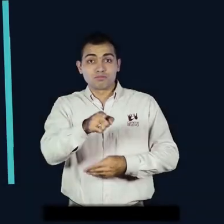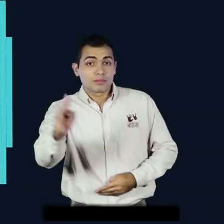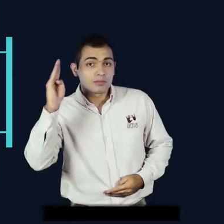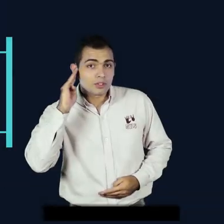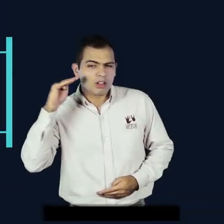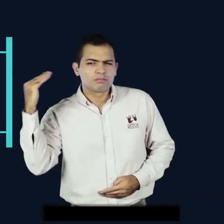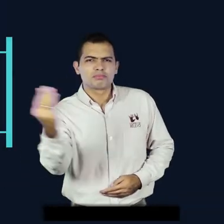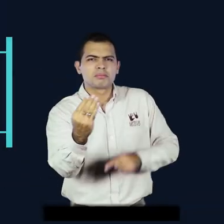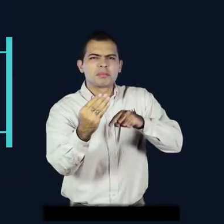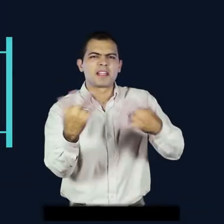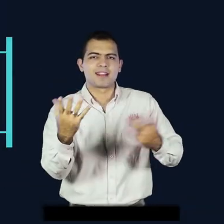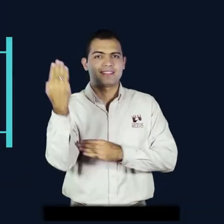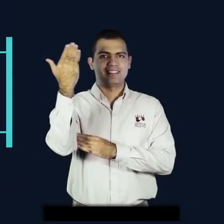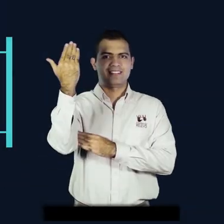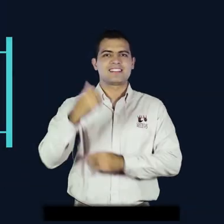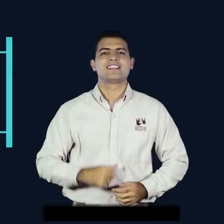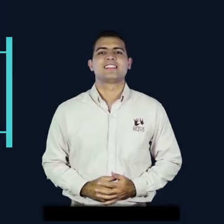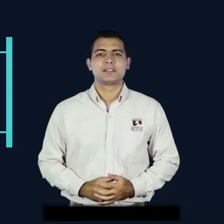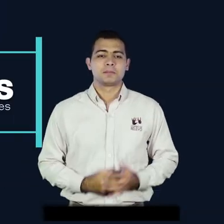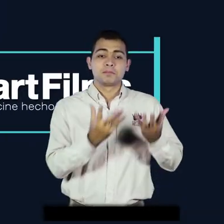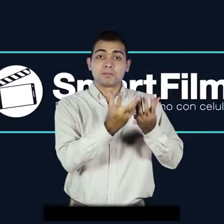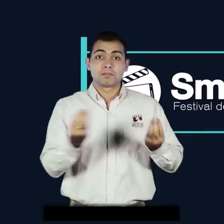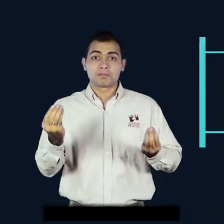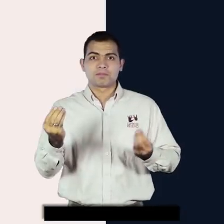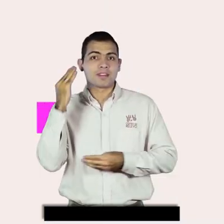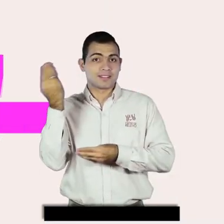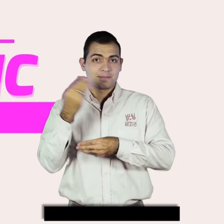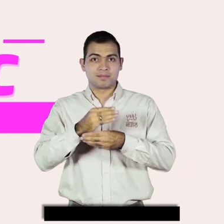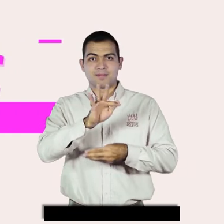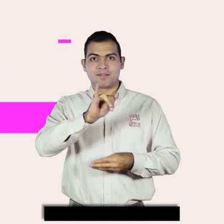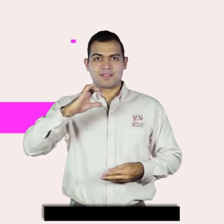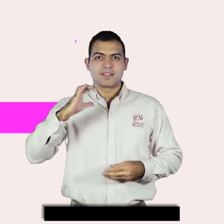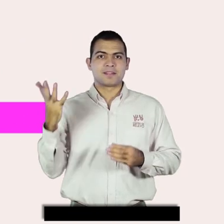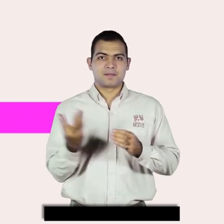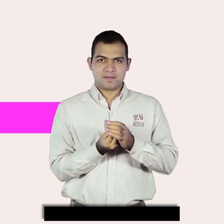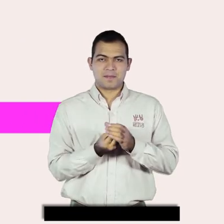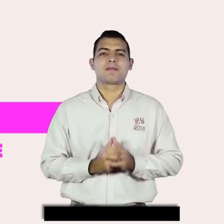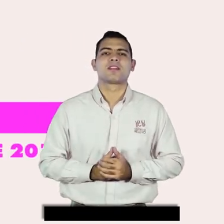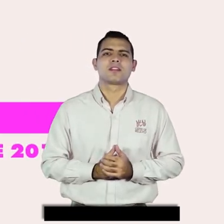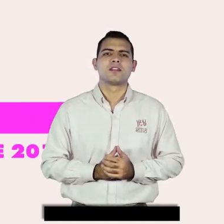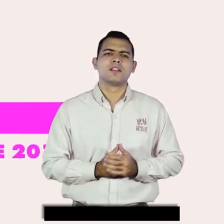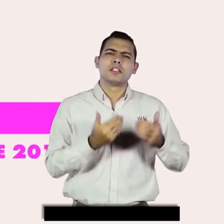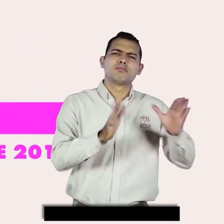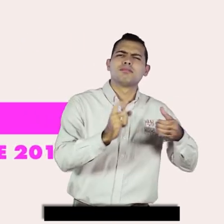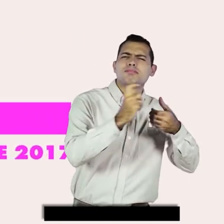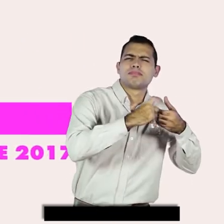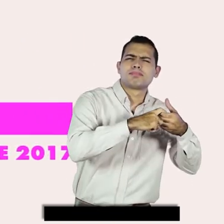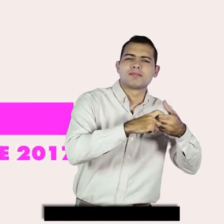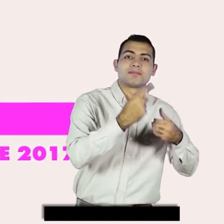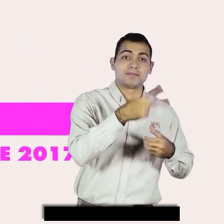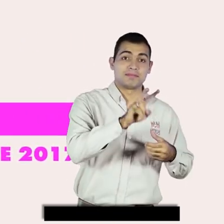Smart Films, el cine al alcance de tu mano. Categoría, SmartTIC incluyente.